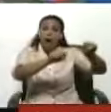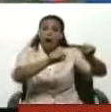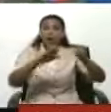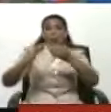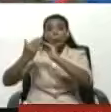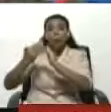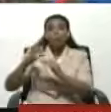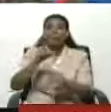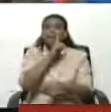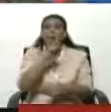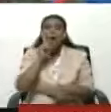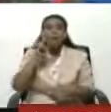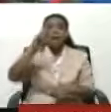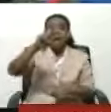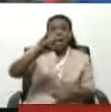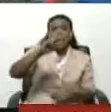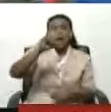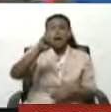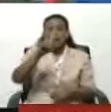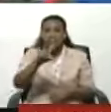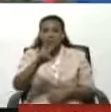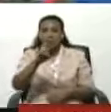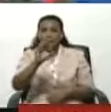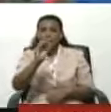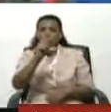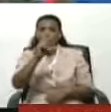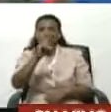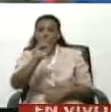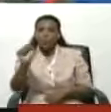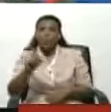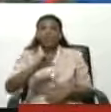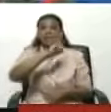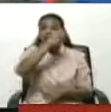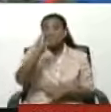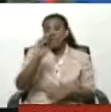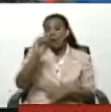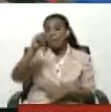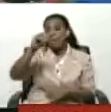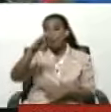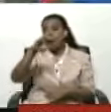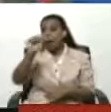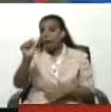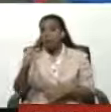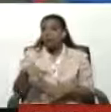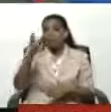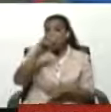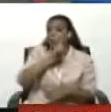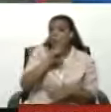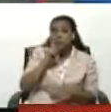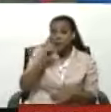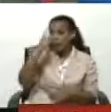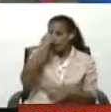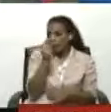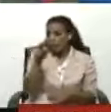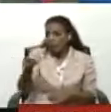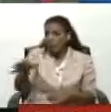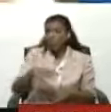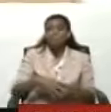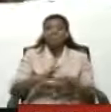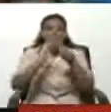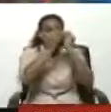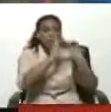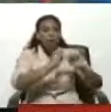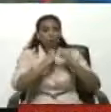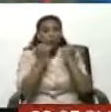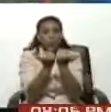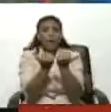comuna Revolución Zamorana, presidente. Allí enviaron unos mensajes para recuperar un urbanismo, para rehabilitar una cancha y para hacer